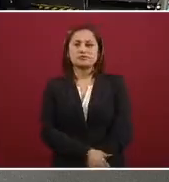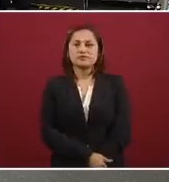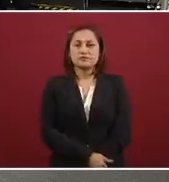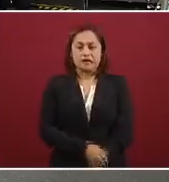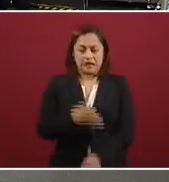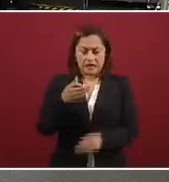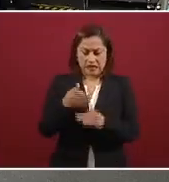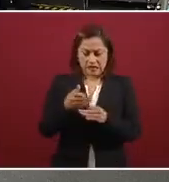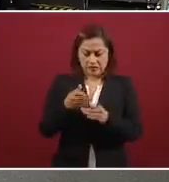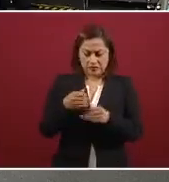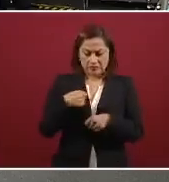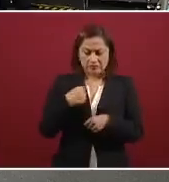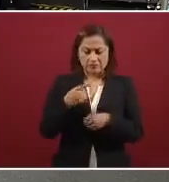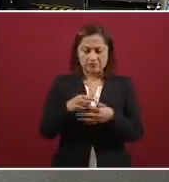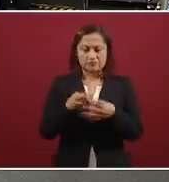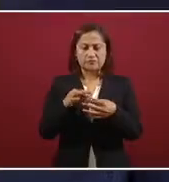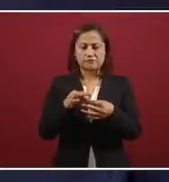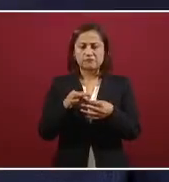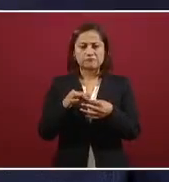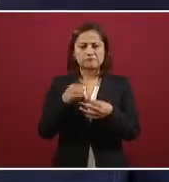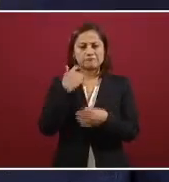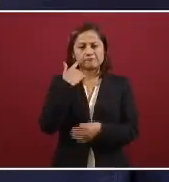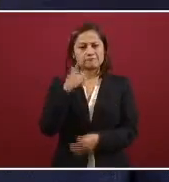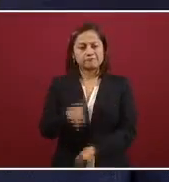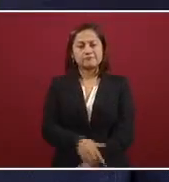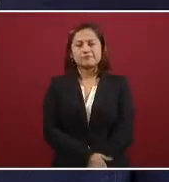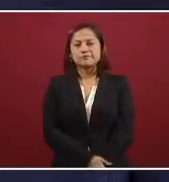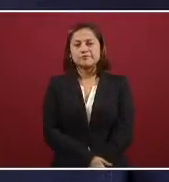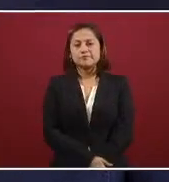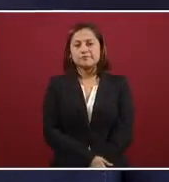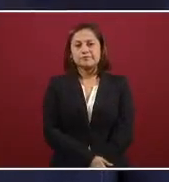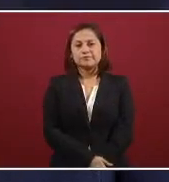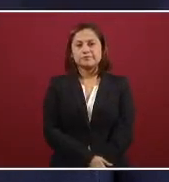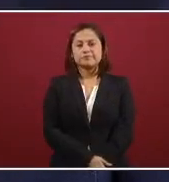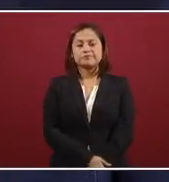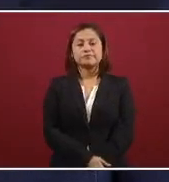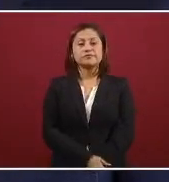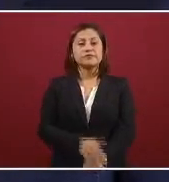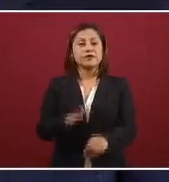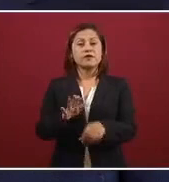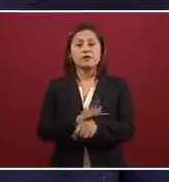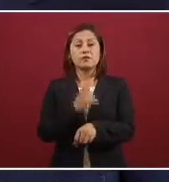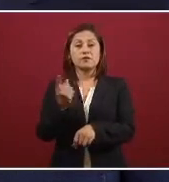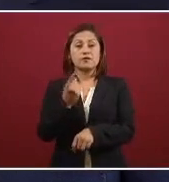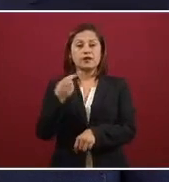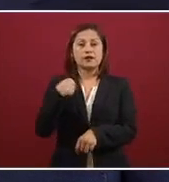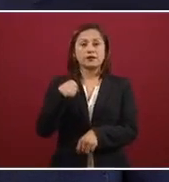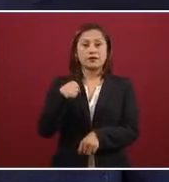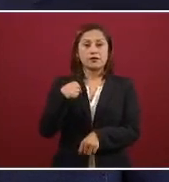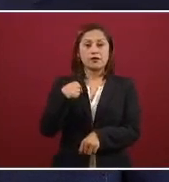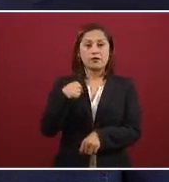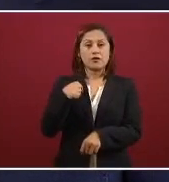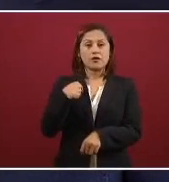tratarlo, porque yo no puedo acusar sin pruebas